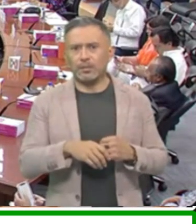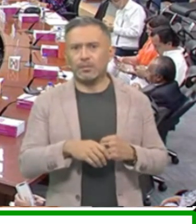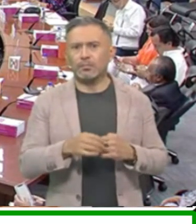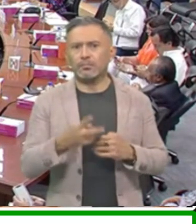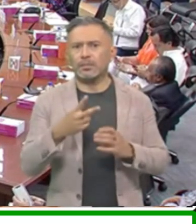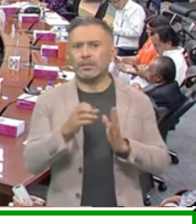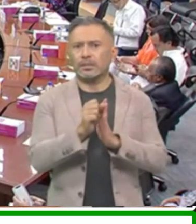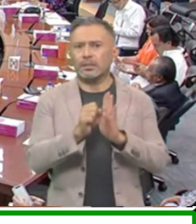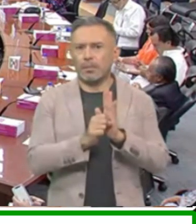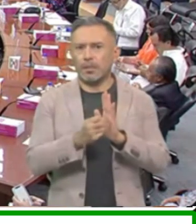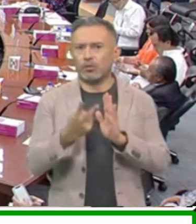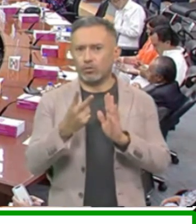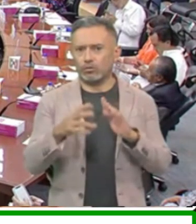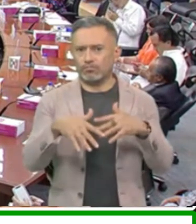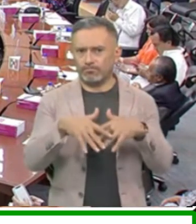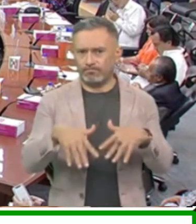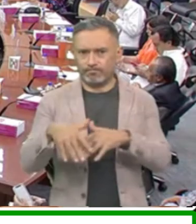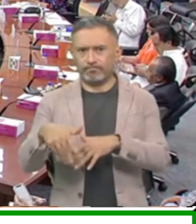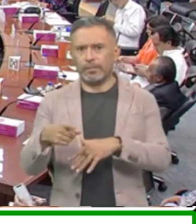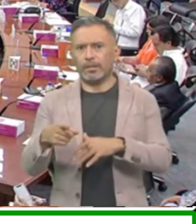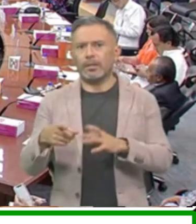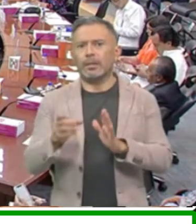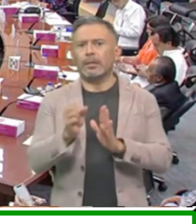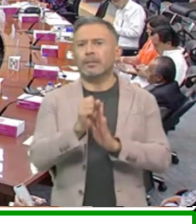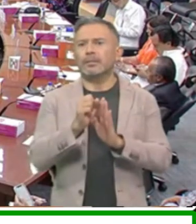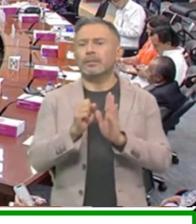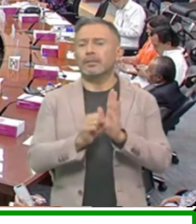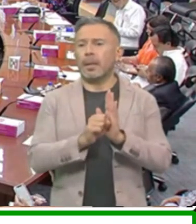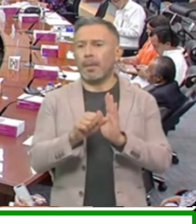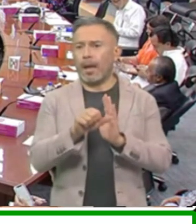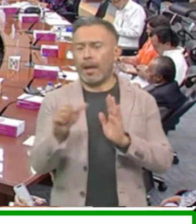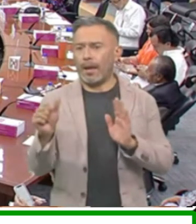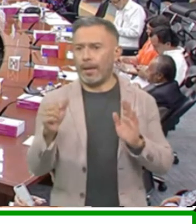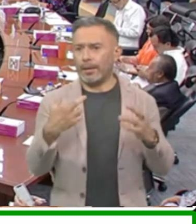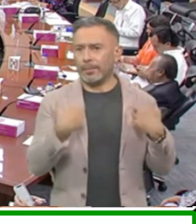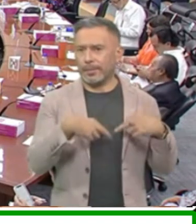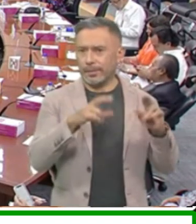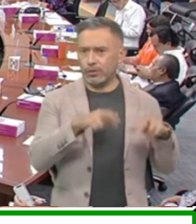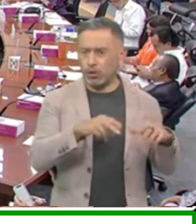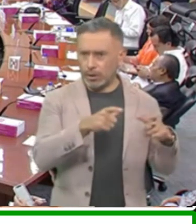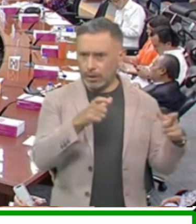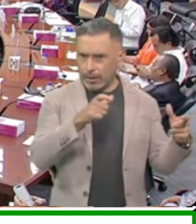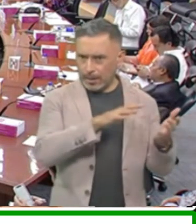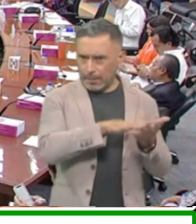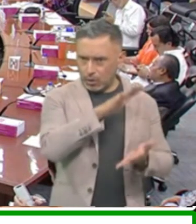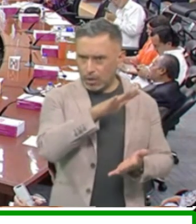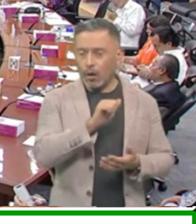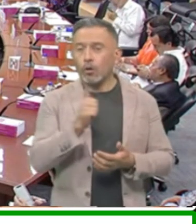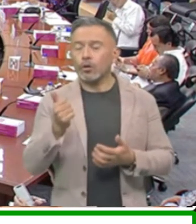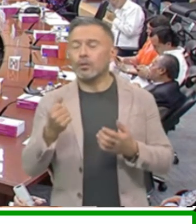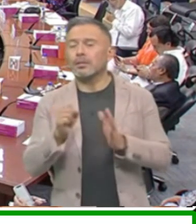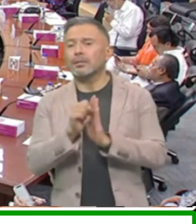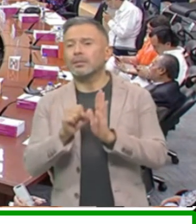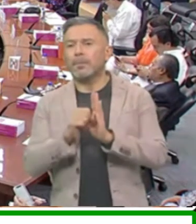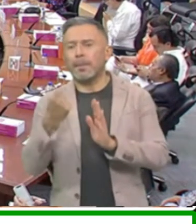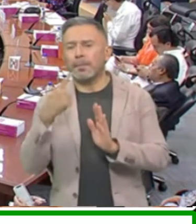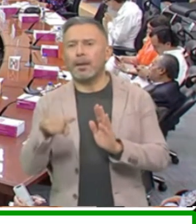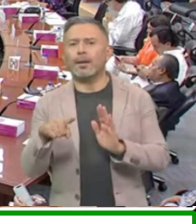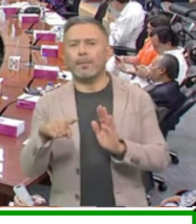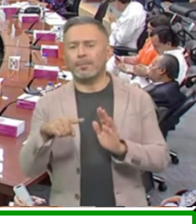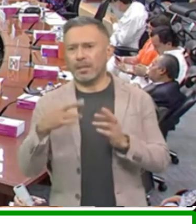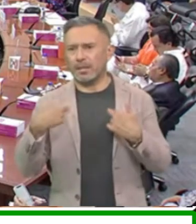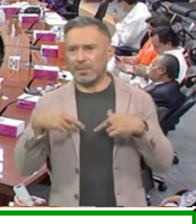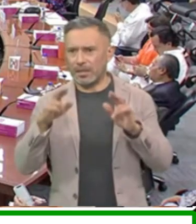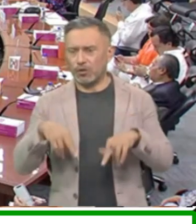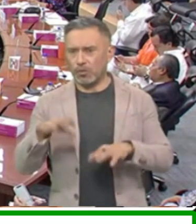sistemas, el sistema de representación de mayorías y el sistema de pluralidad, el sistema de representación proporcional,